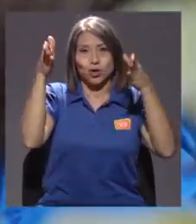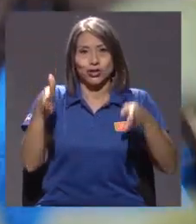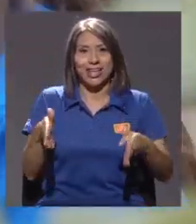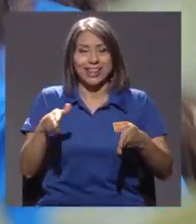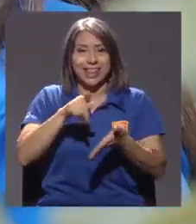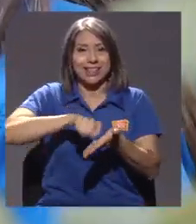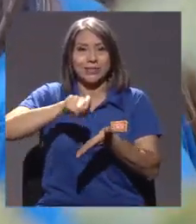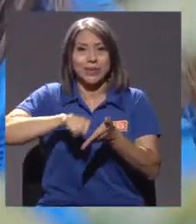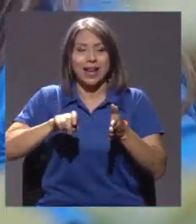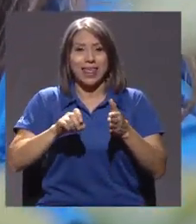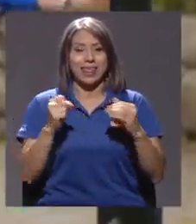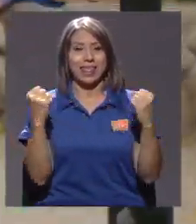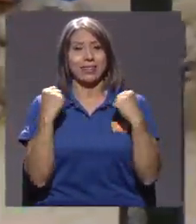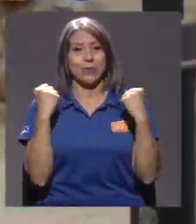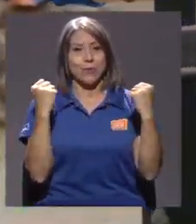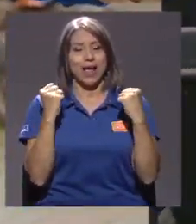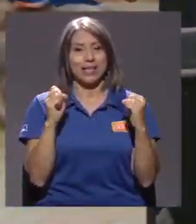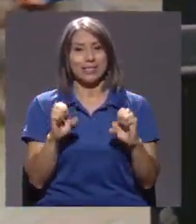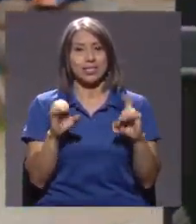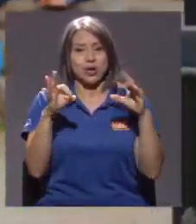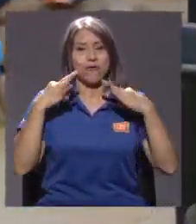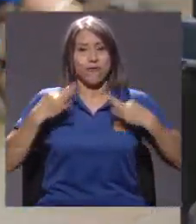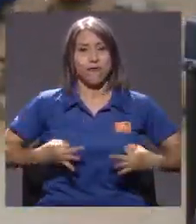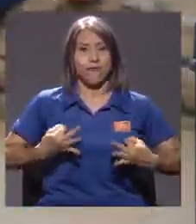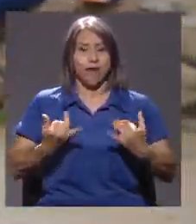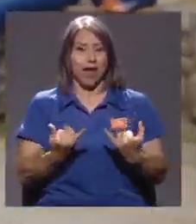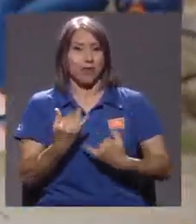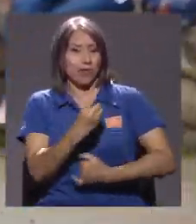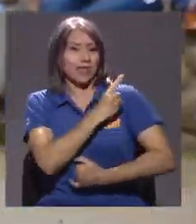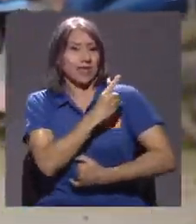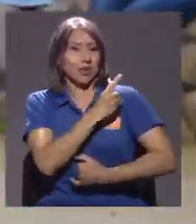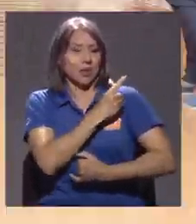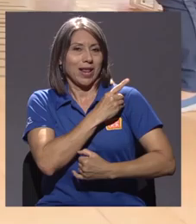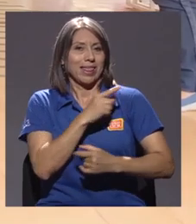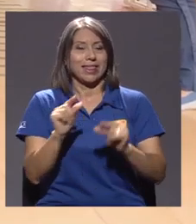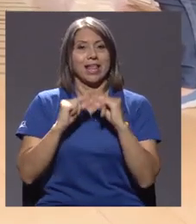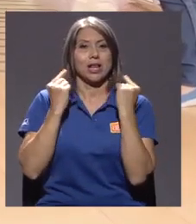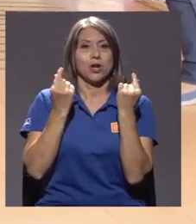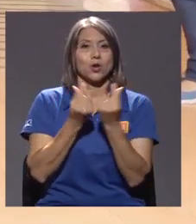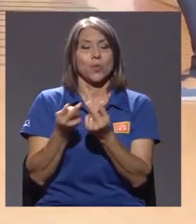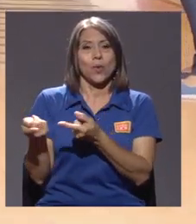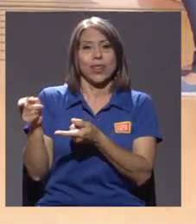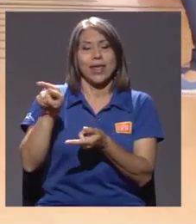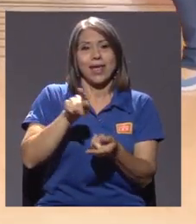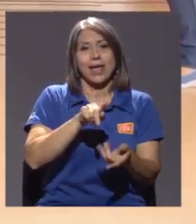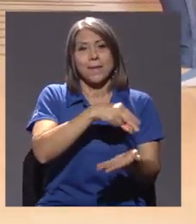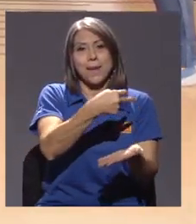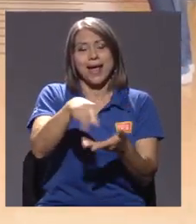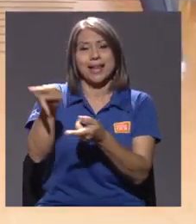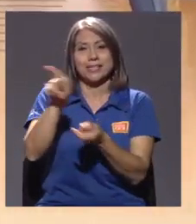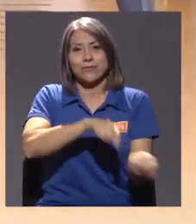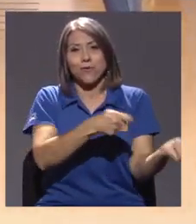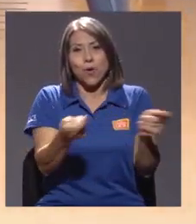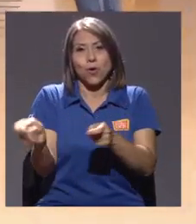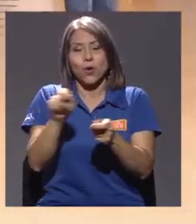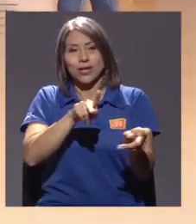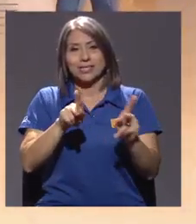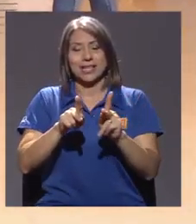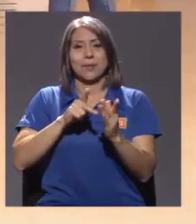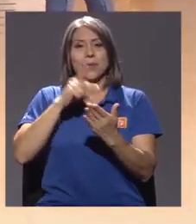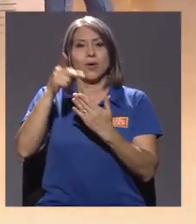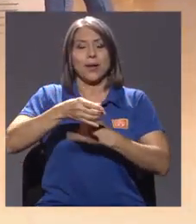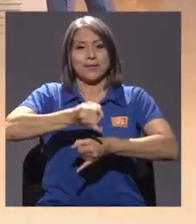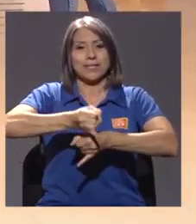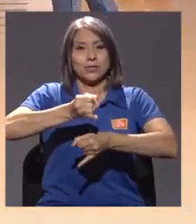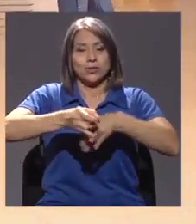docente de la Escuela de Educación Física y actual directora del Grupo de Bailes Folclóricos del Programa Institucional de la Persona